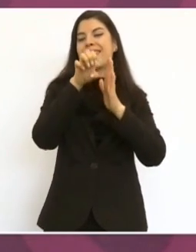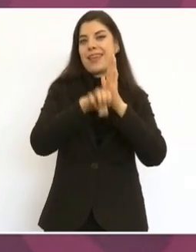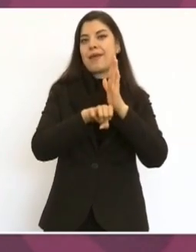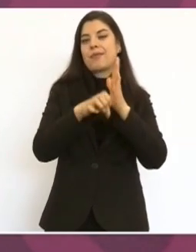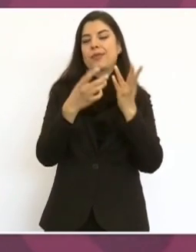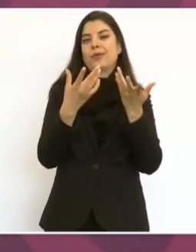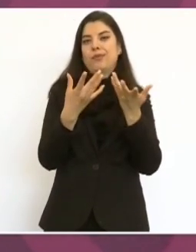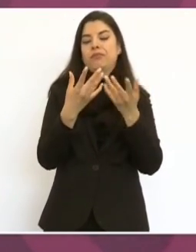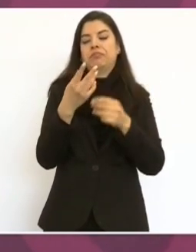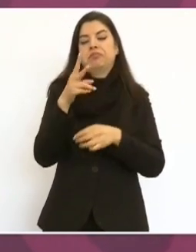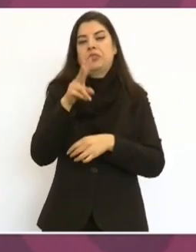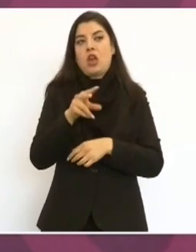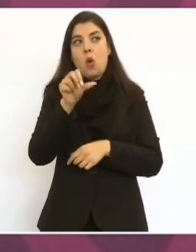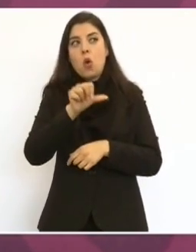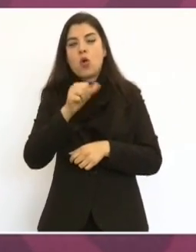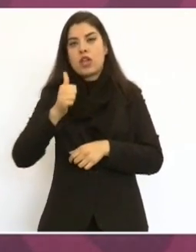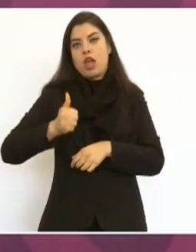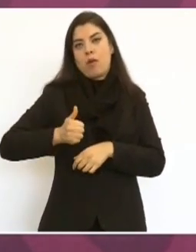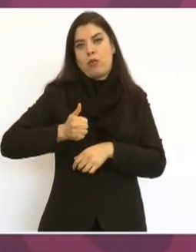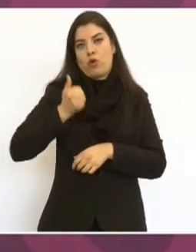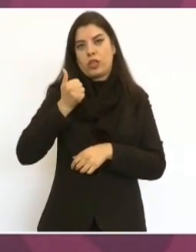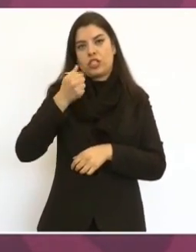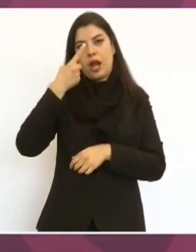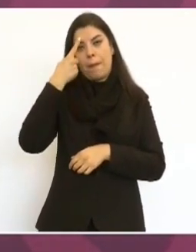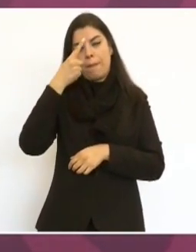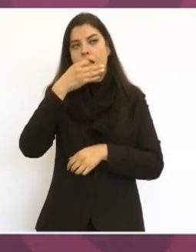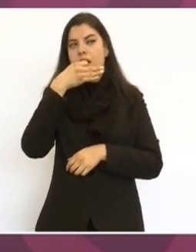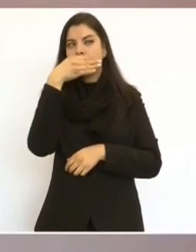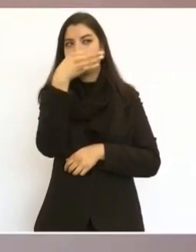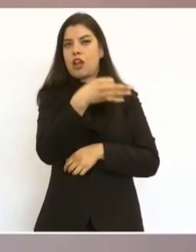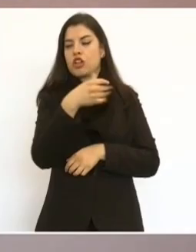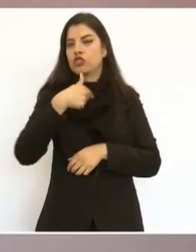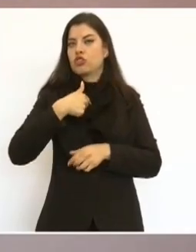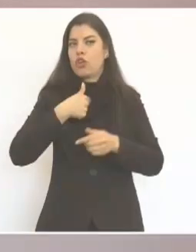Aprovecho la ocasión para refrendar mi compromiso de trabajar